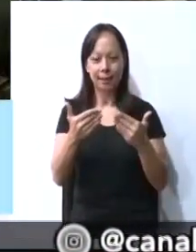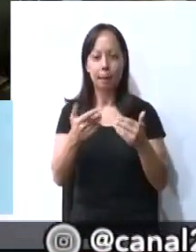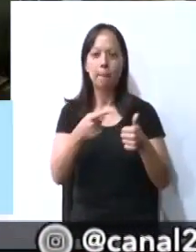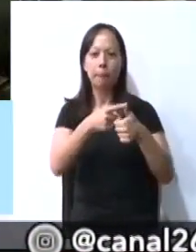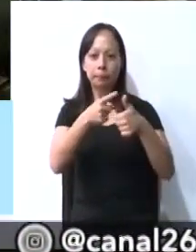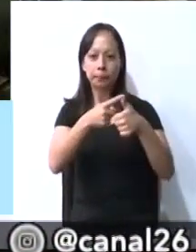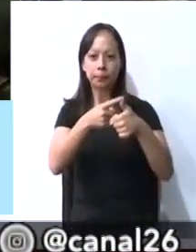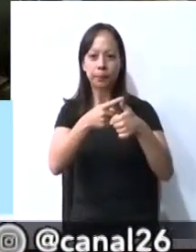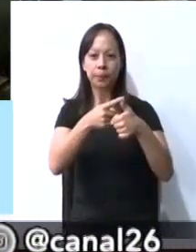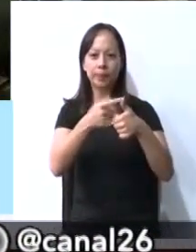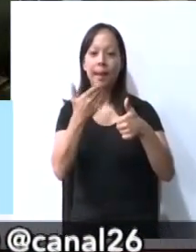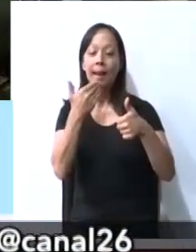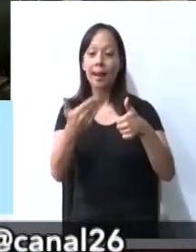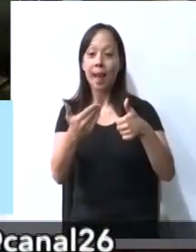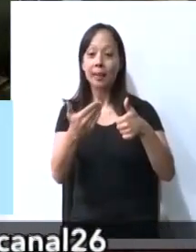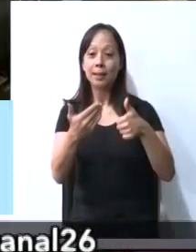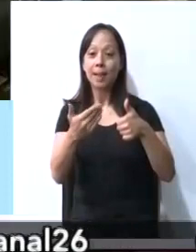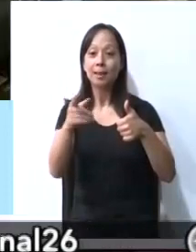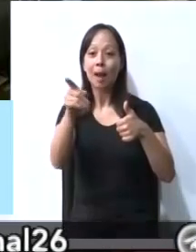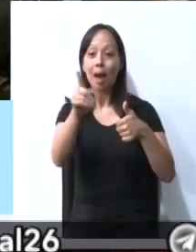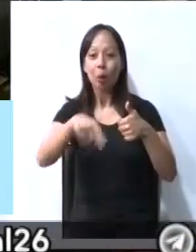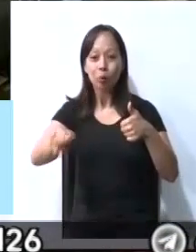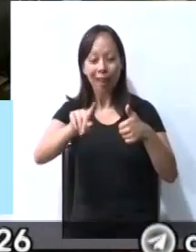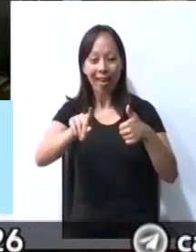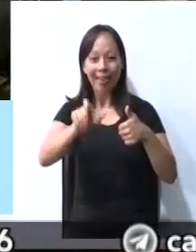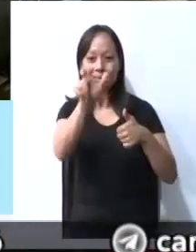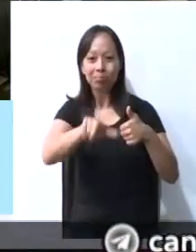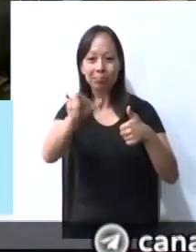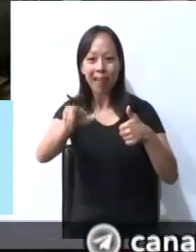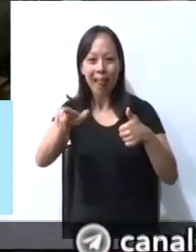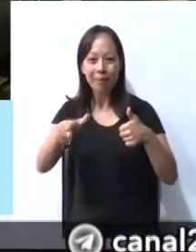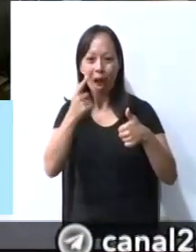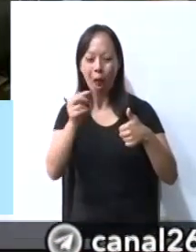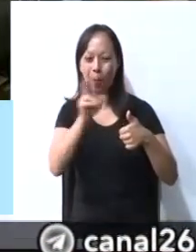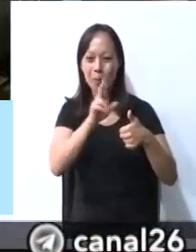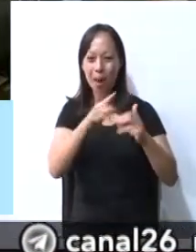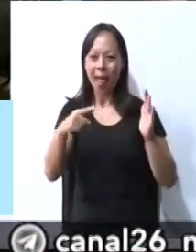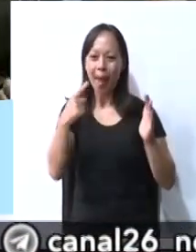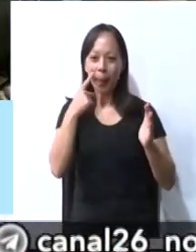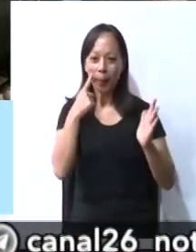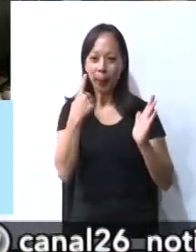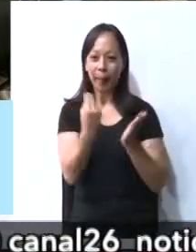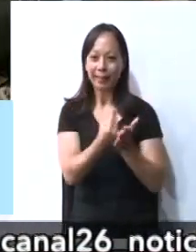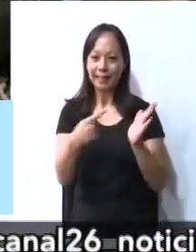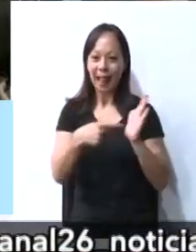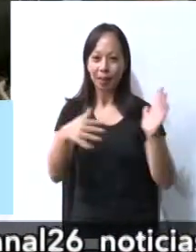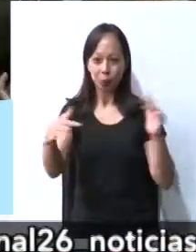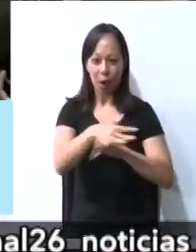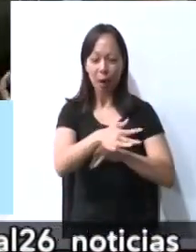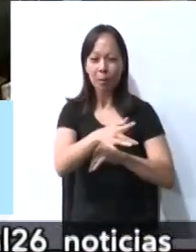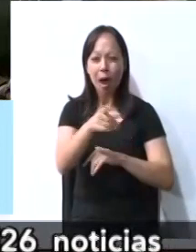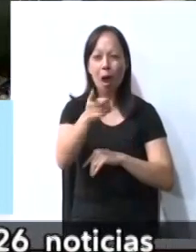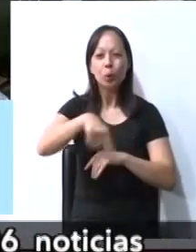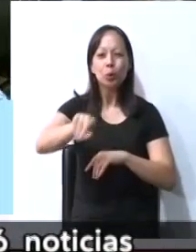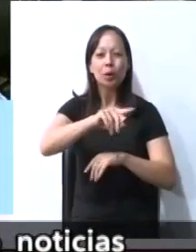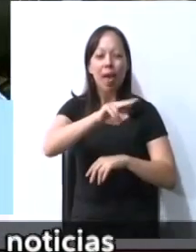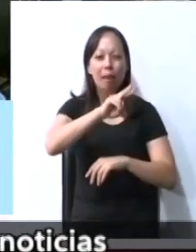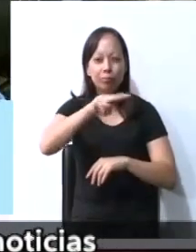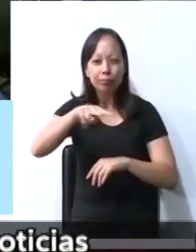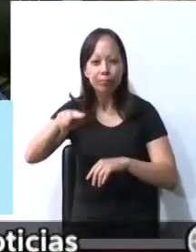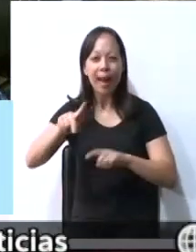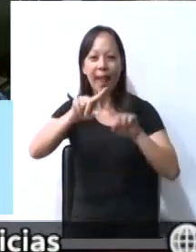Primero, gracias a los porteños. Gracias por cada encuentro, por cada reunión, por cada recorrida, por cada café que